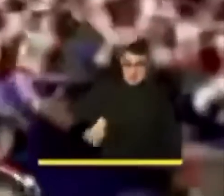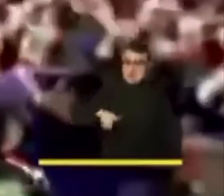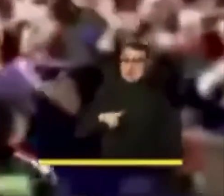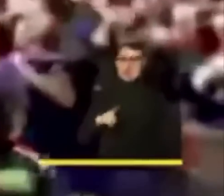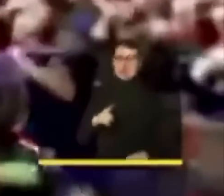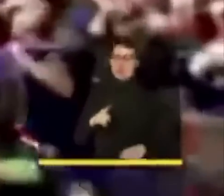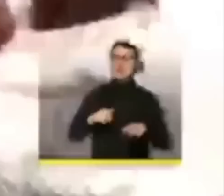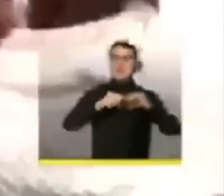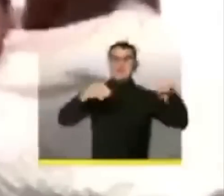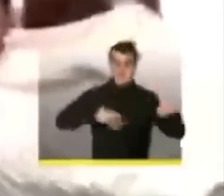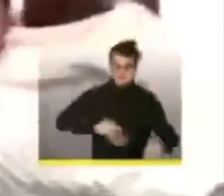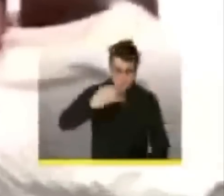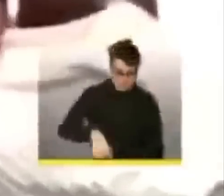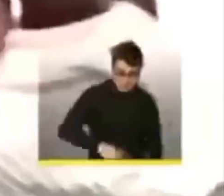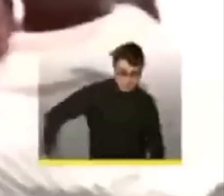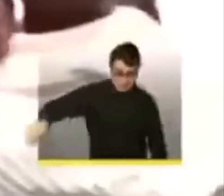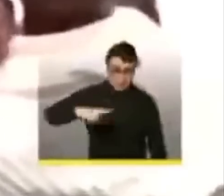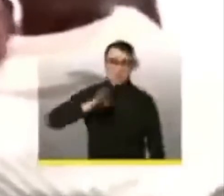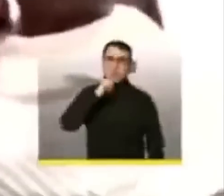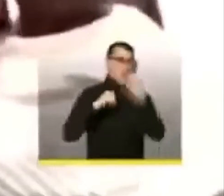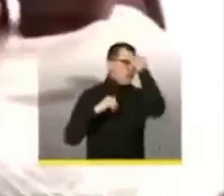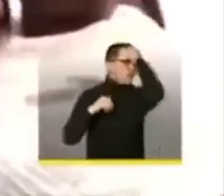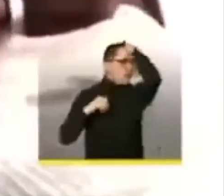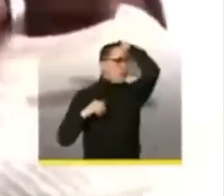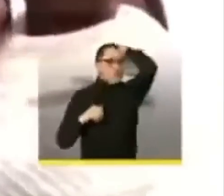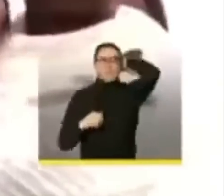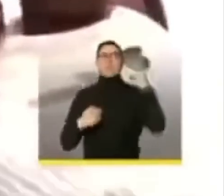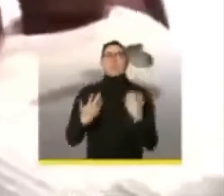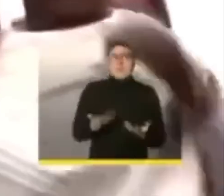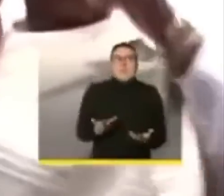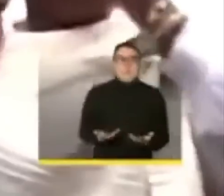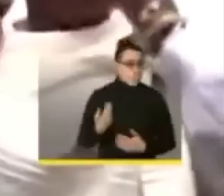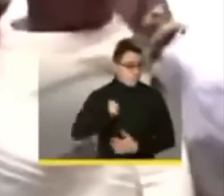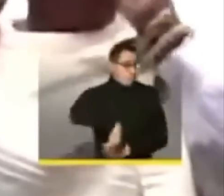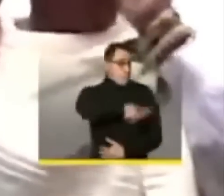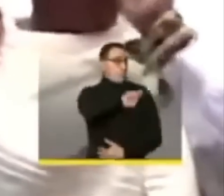casi que sin ética, que nosotros